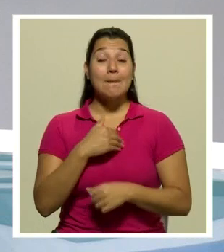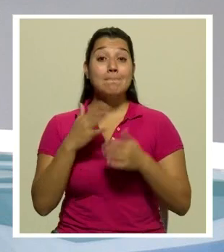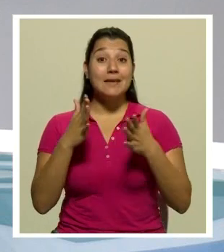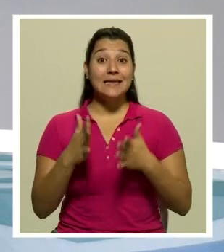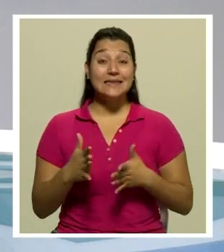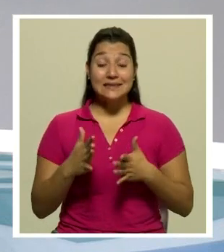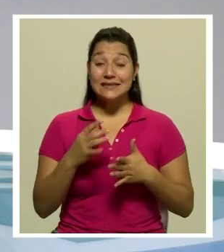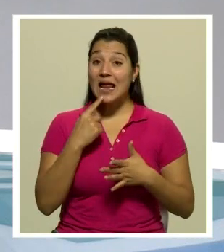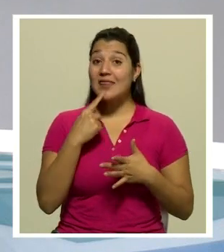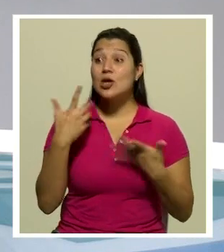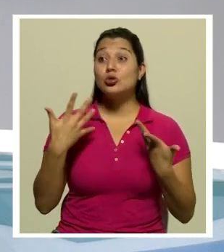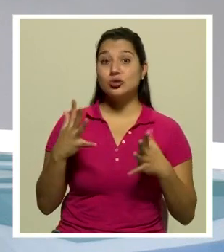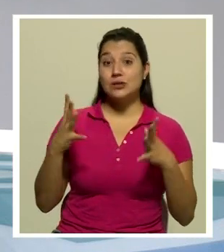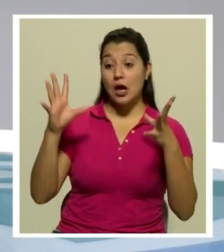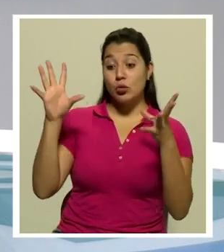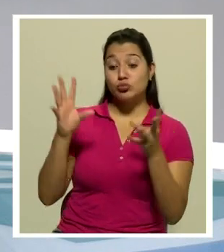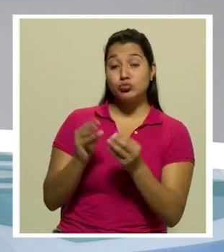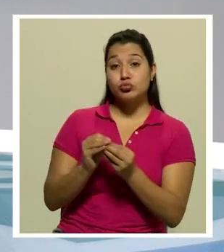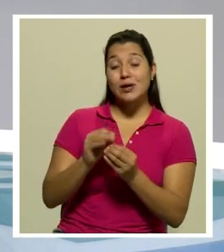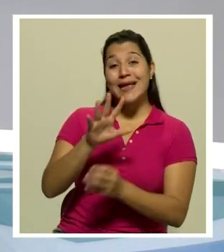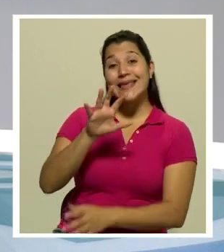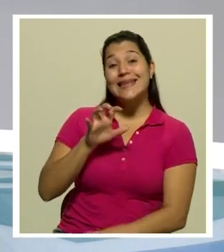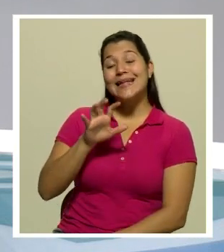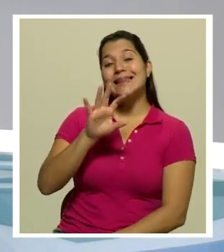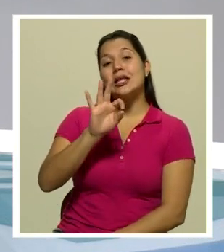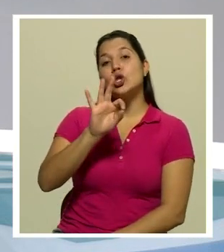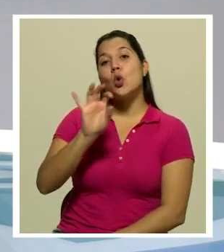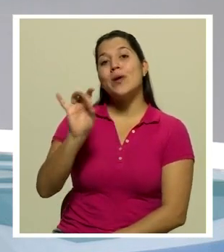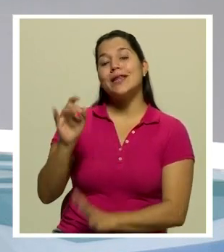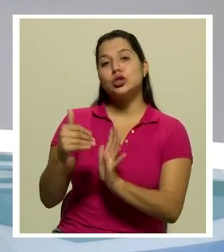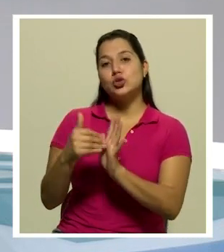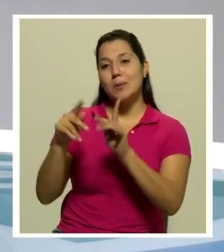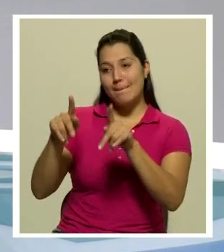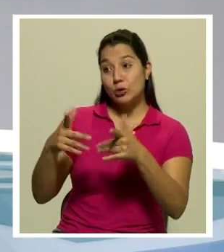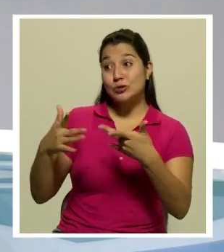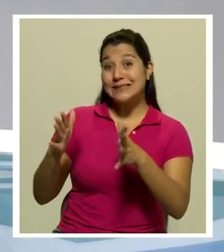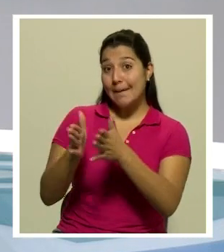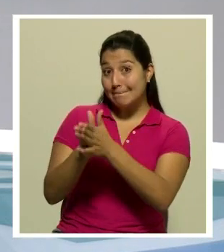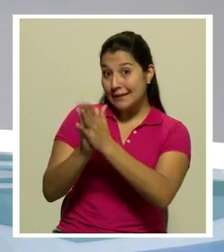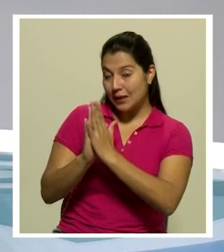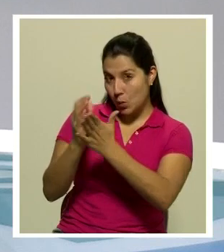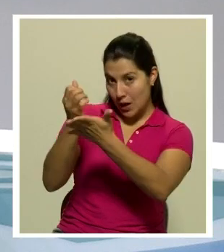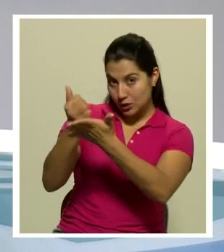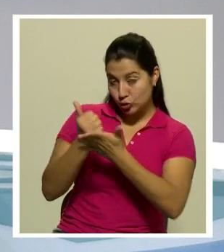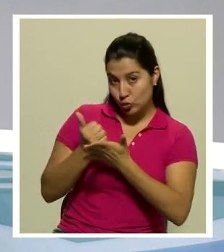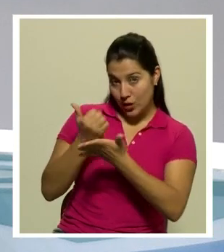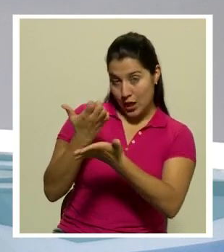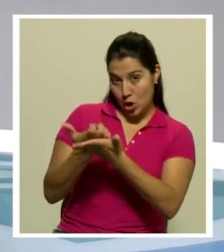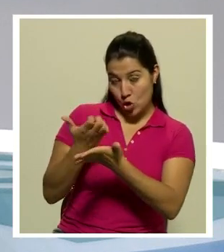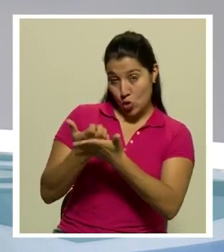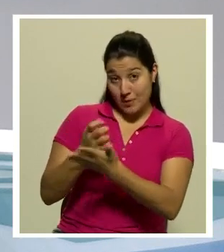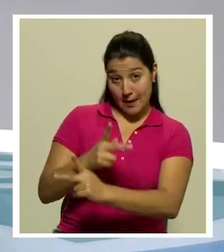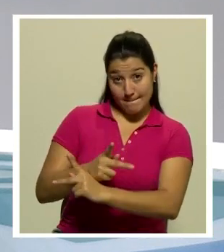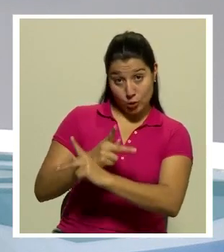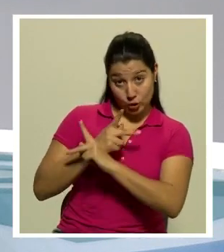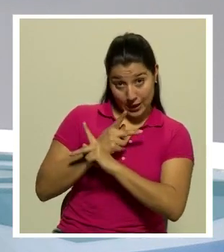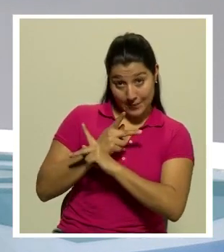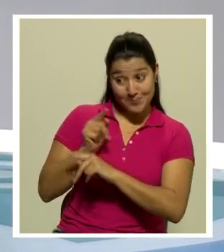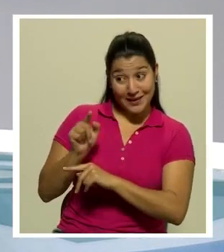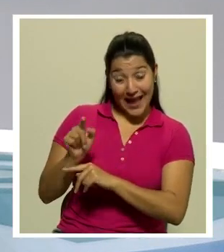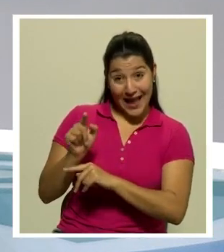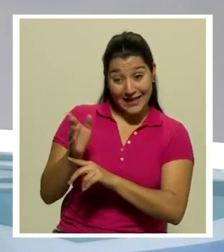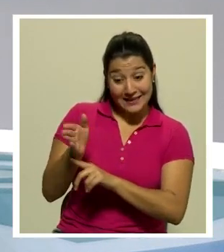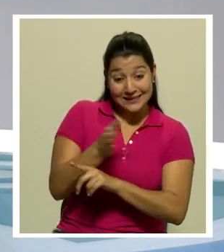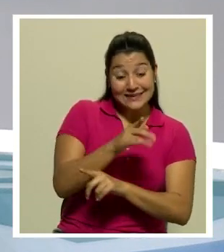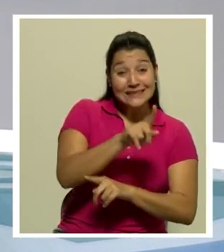en total 598.000 personas ya gestionaron el bono Proteger. De ellas,